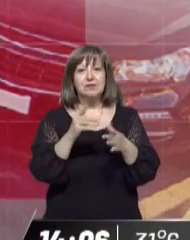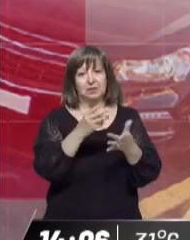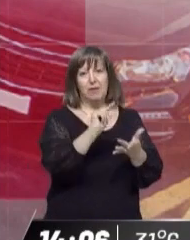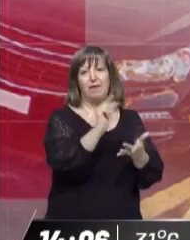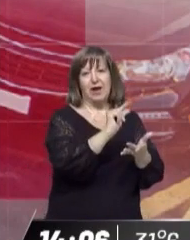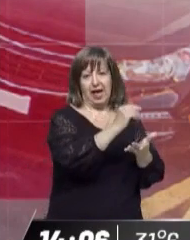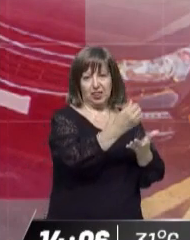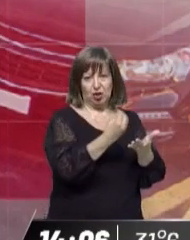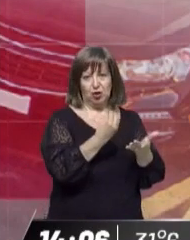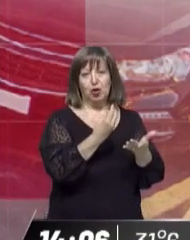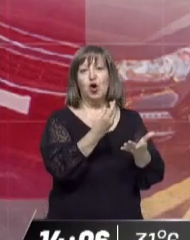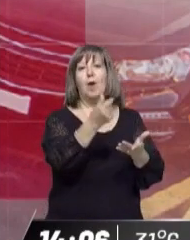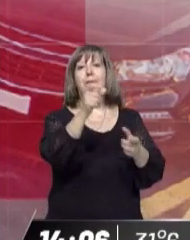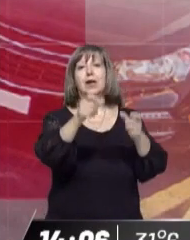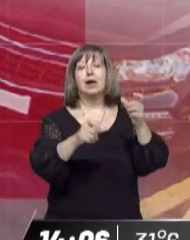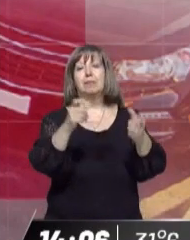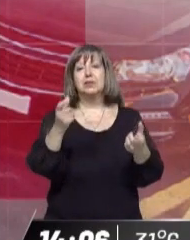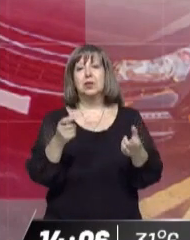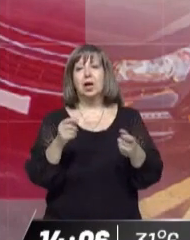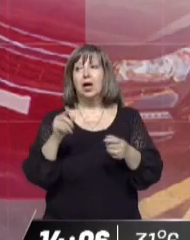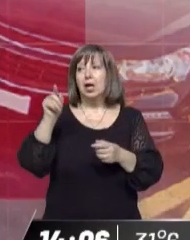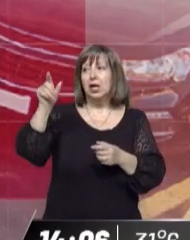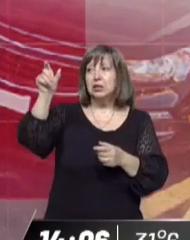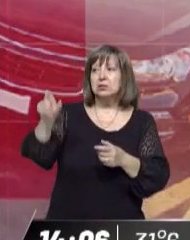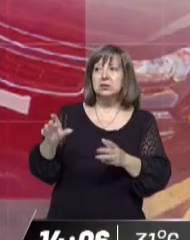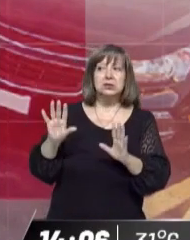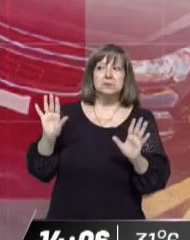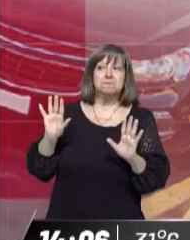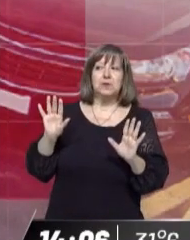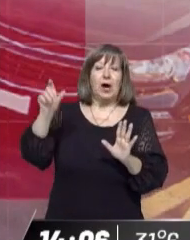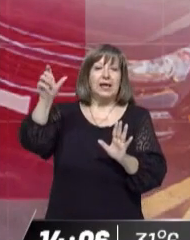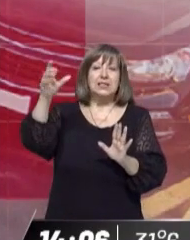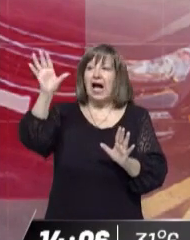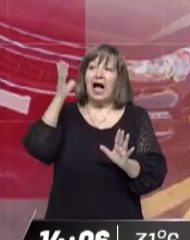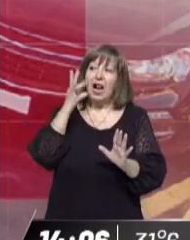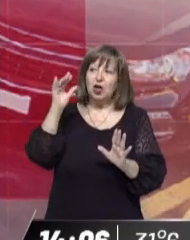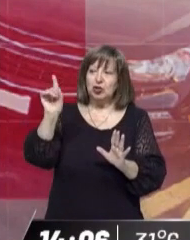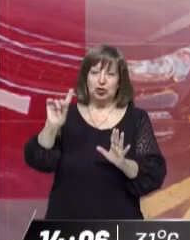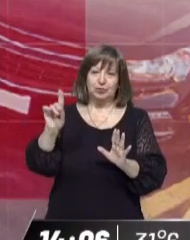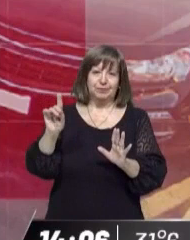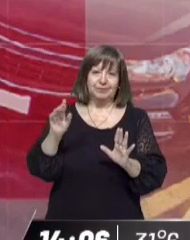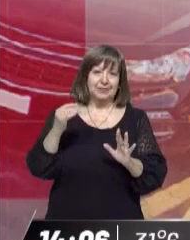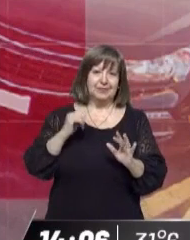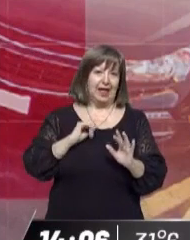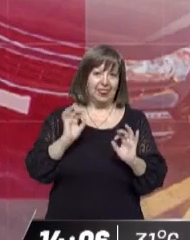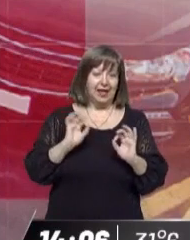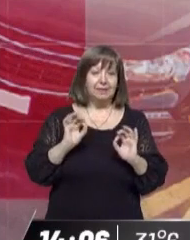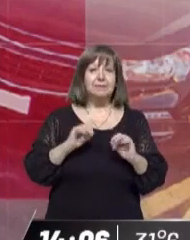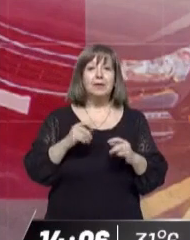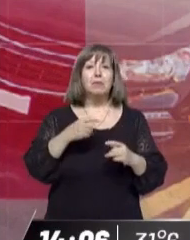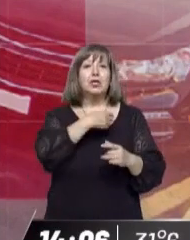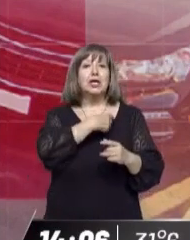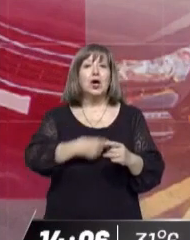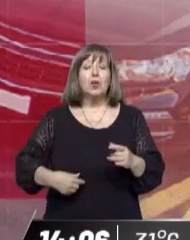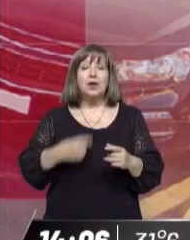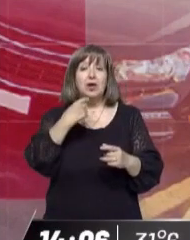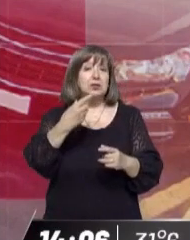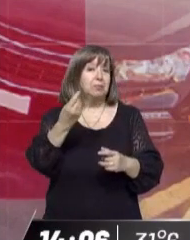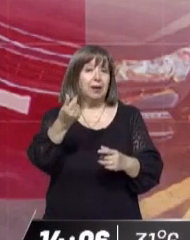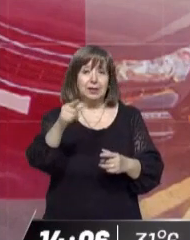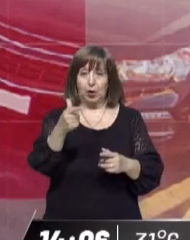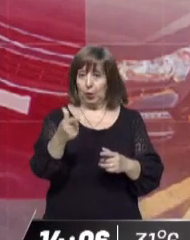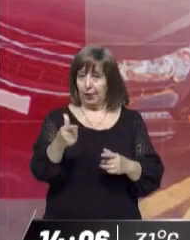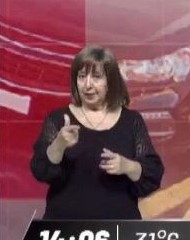directamente no lo consumís. La caída de la construcción. No hay plata, dice el gobierno. Entonces tenemos ya en diciembre